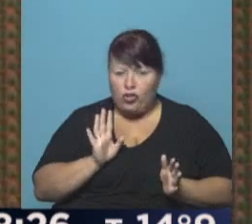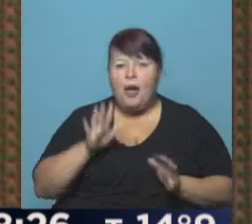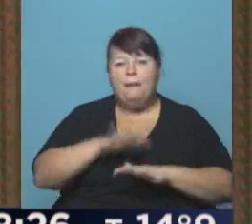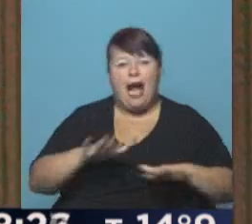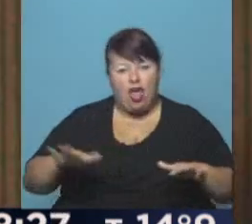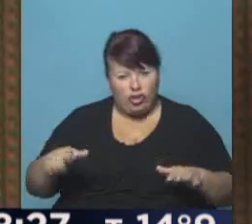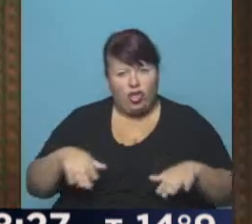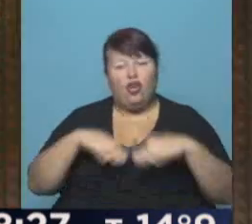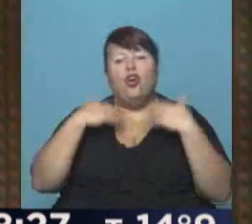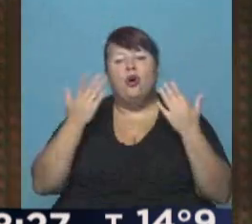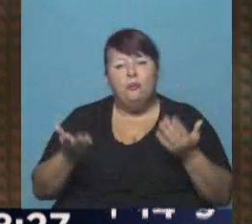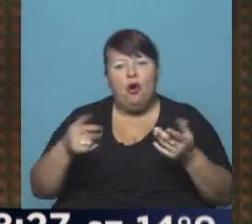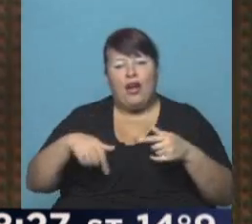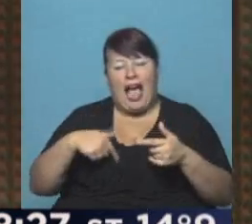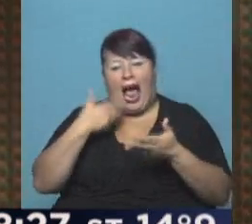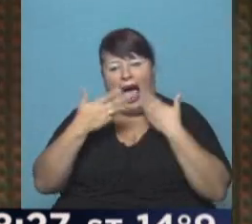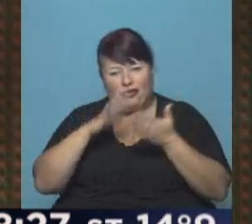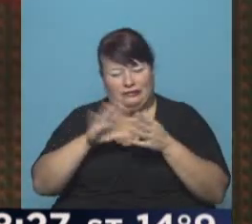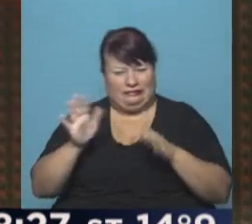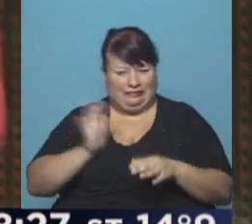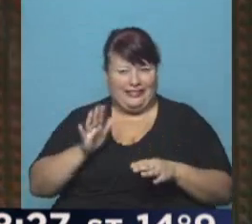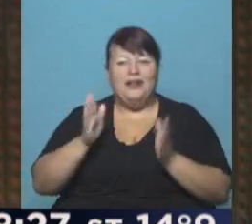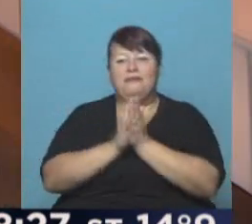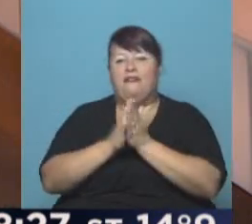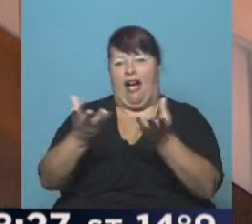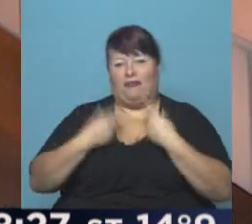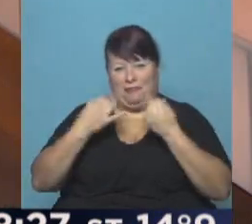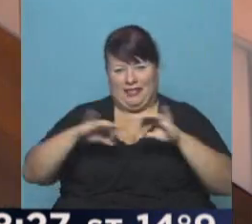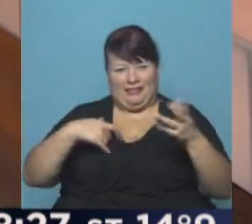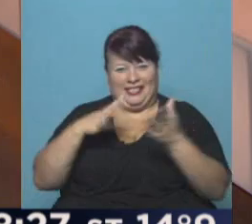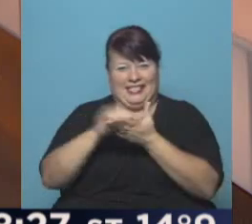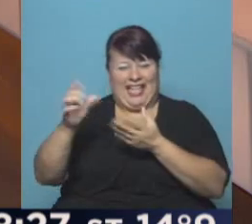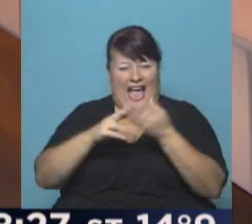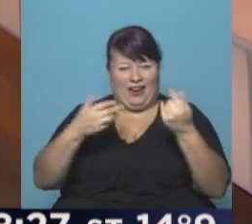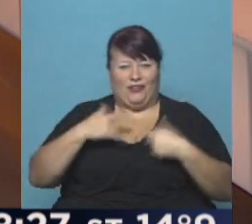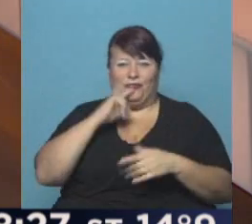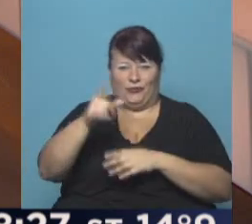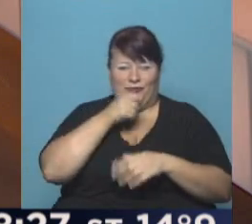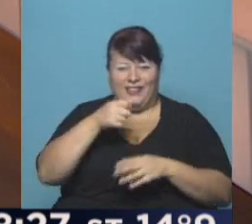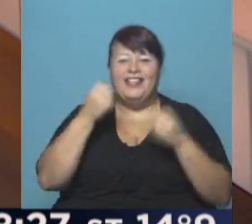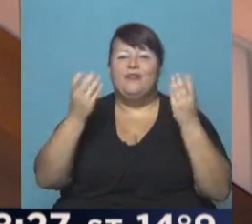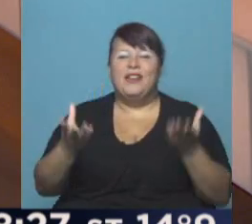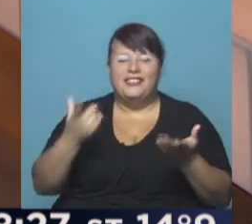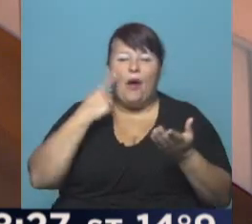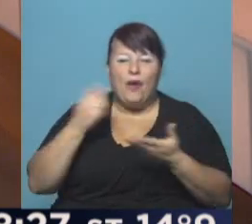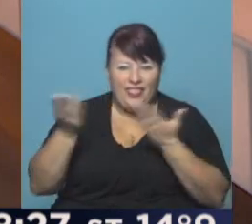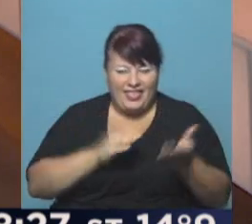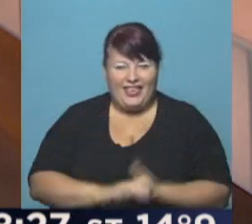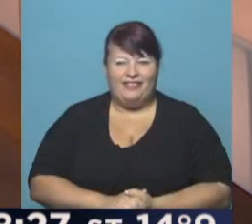los niños. Y por eso lo estamos tratando. Dios mío. Juli, sálvame de esta que me tengo que sacar esto de la mano. ¿Cómo va, Julieta? Buen